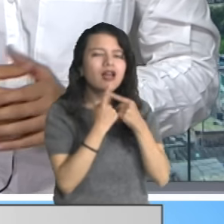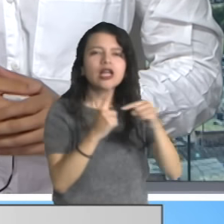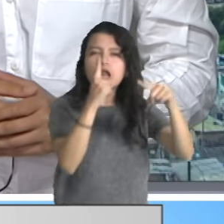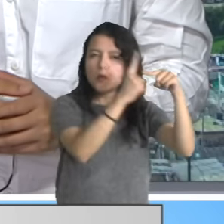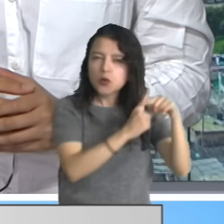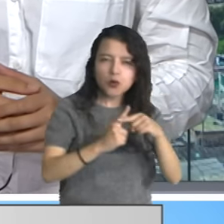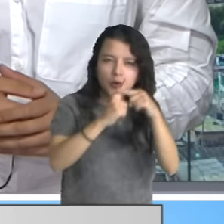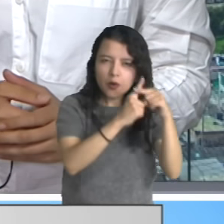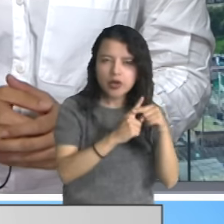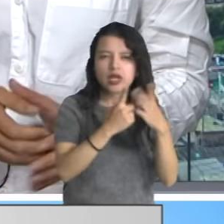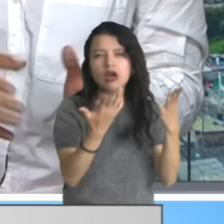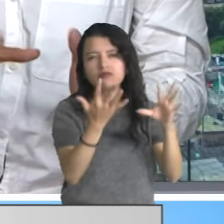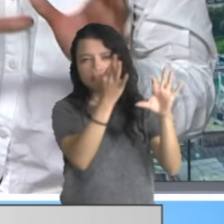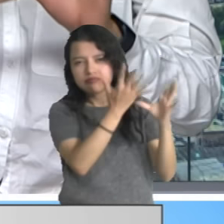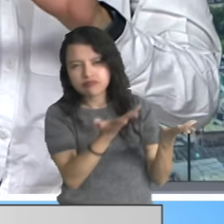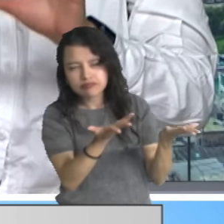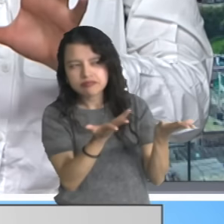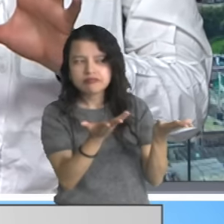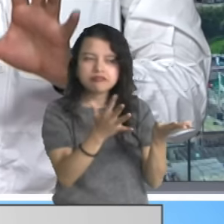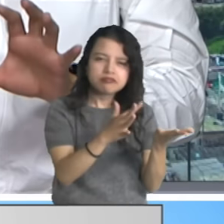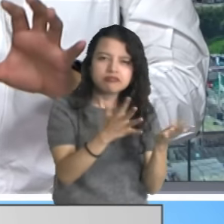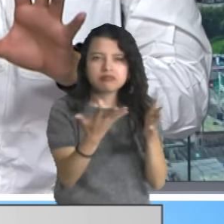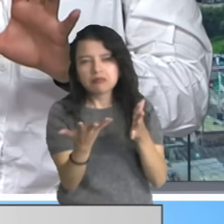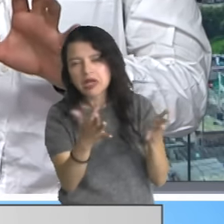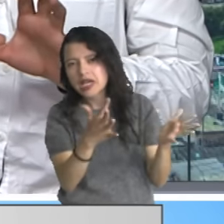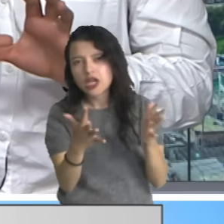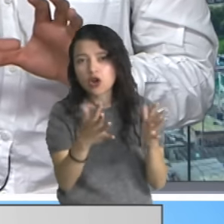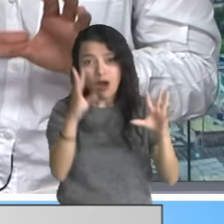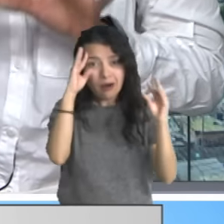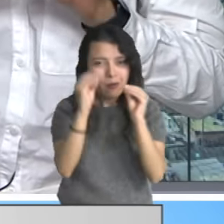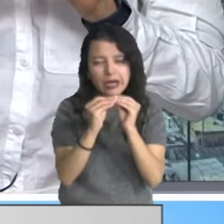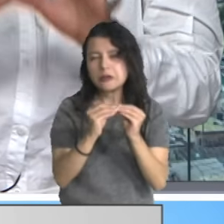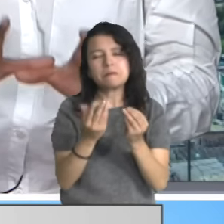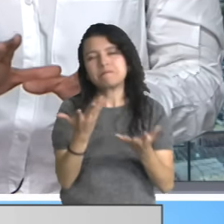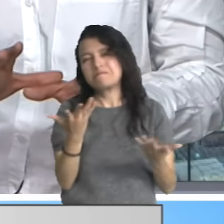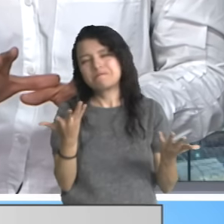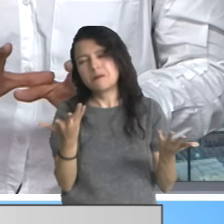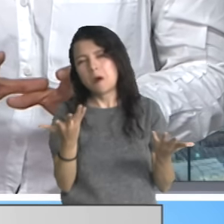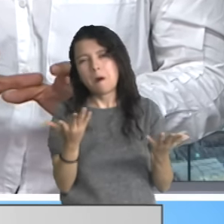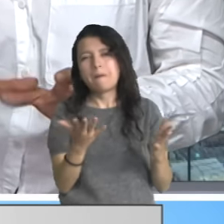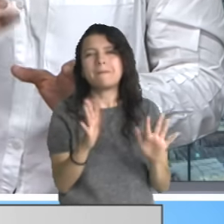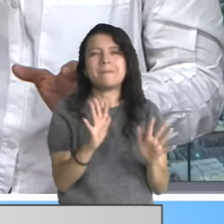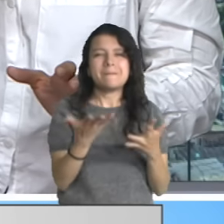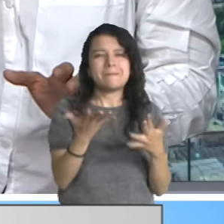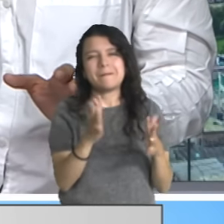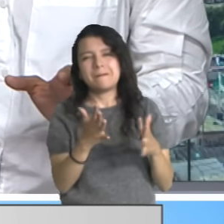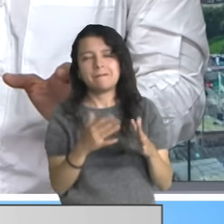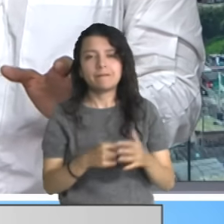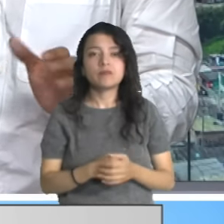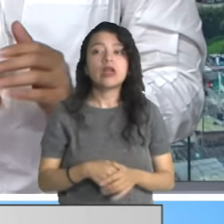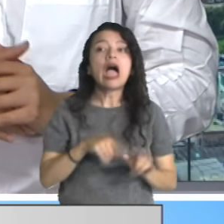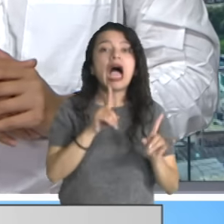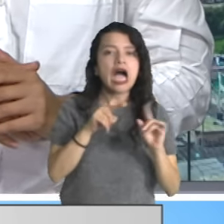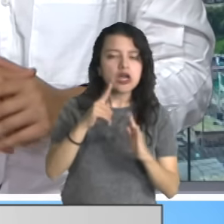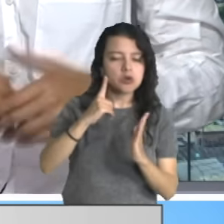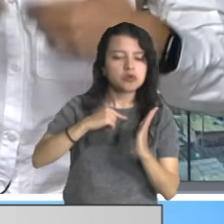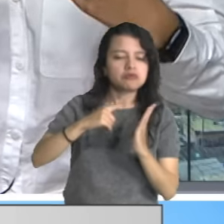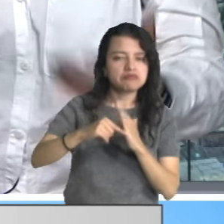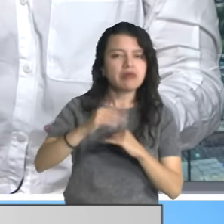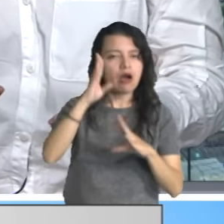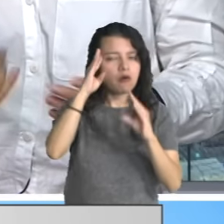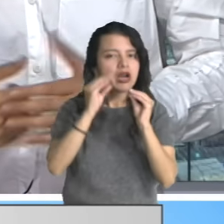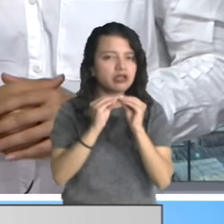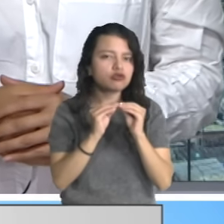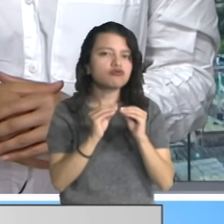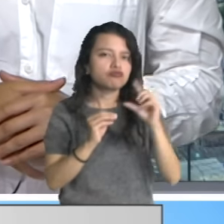Procuraduría de Colombia, pero no se llegó a un acuerdo completo. Aunque se firmaron algunos acuerdos, pues